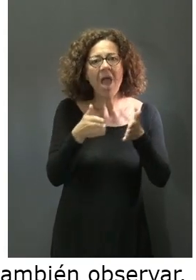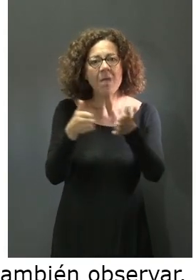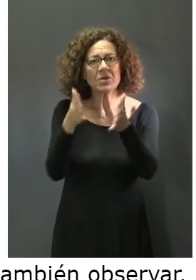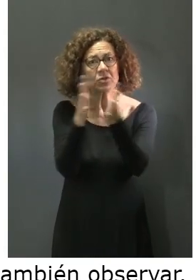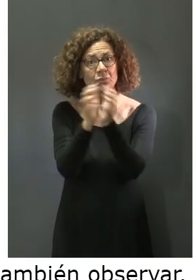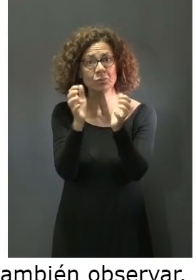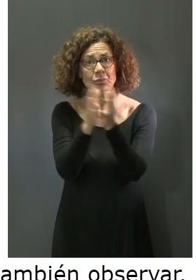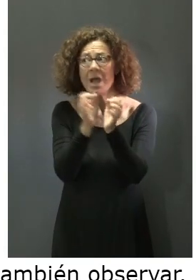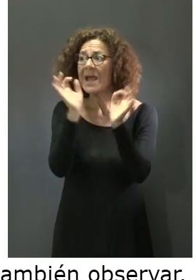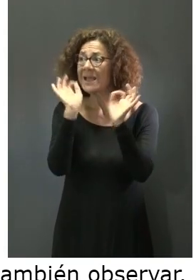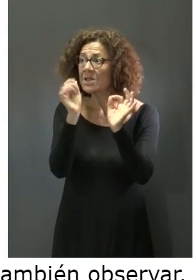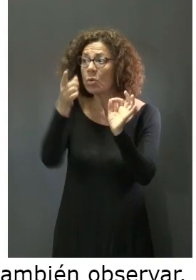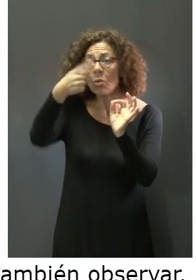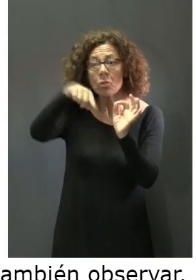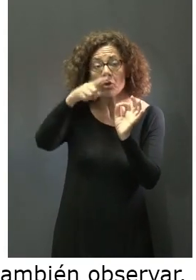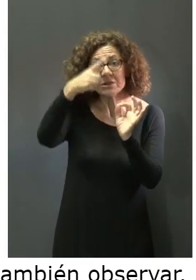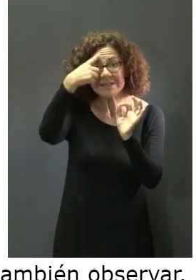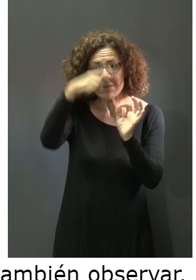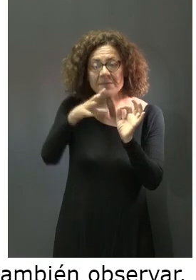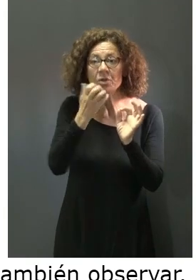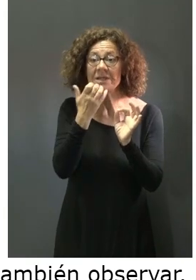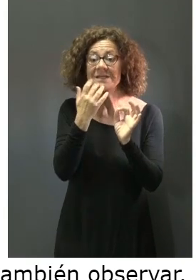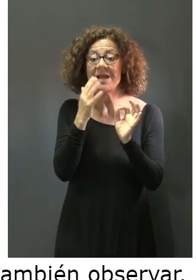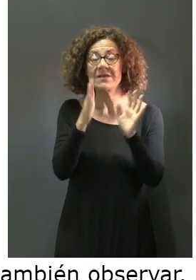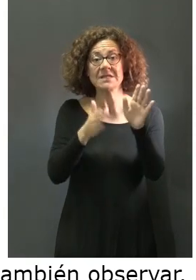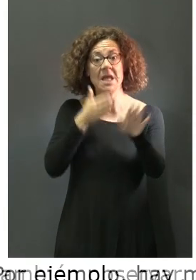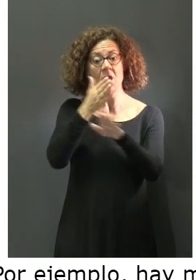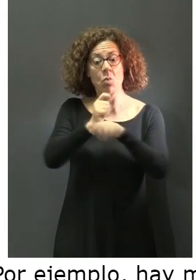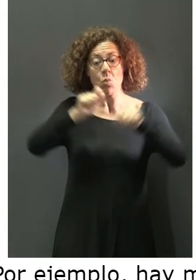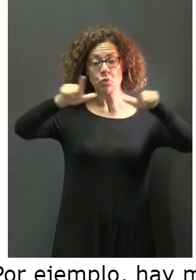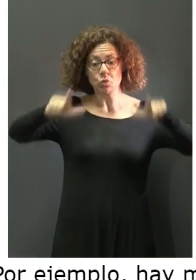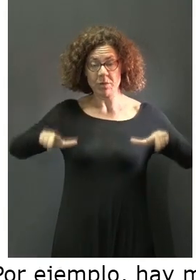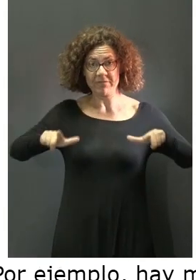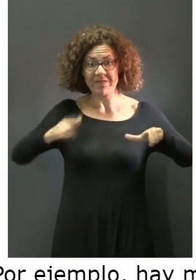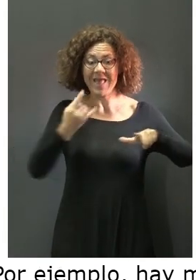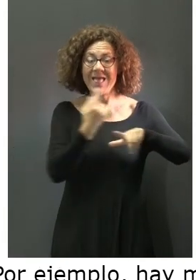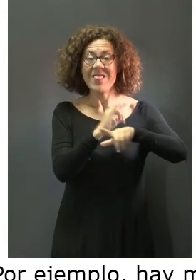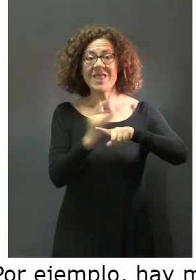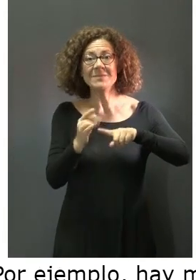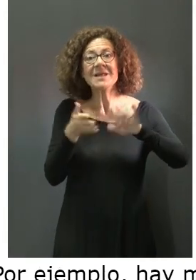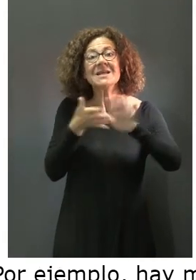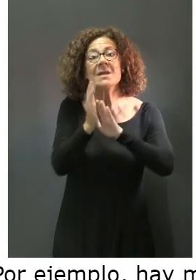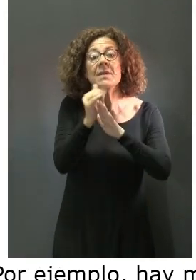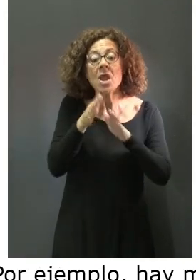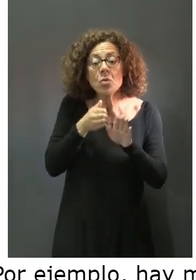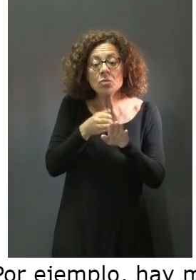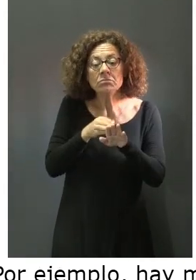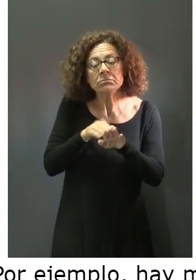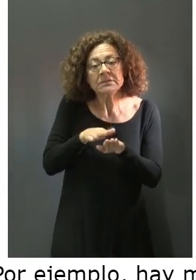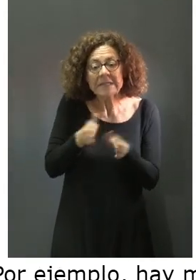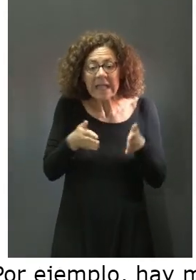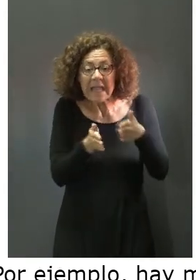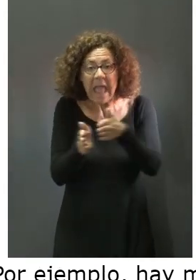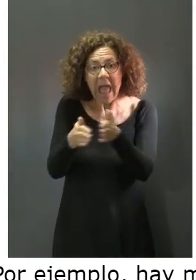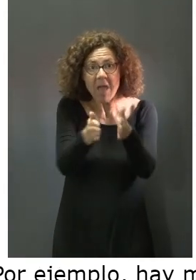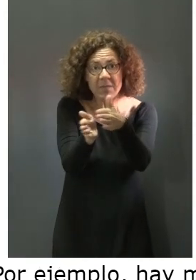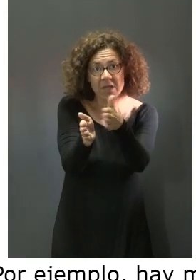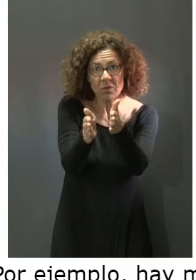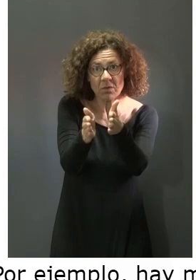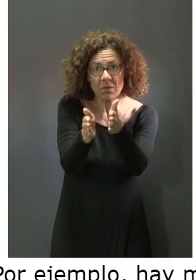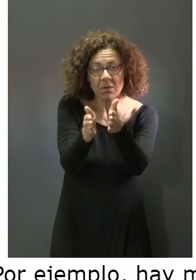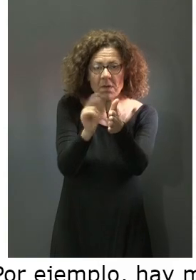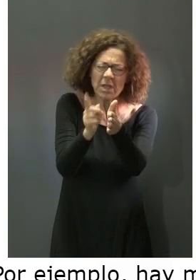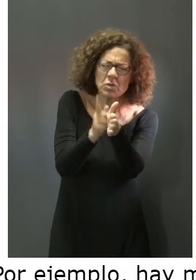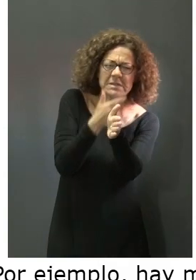que seguro que los tenéis localizados porque si habéis visto cualquier superficie de césped, siempre hay un caminito que se sale del